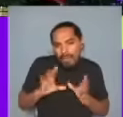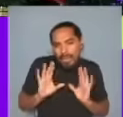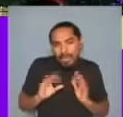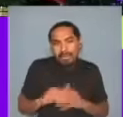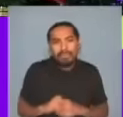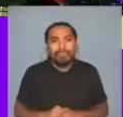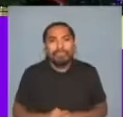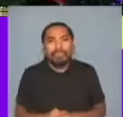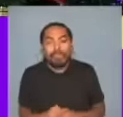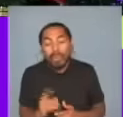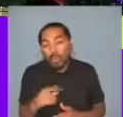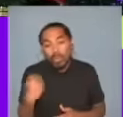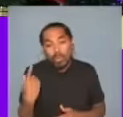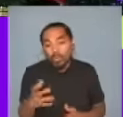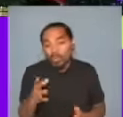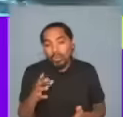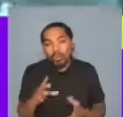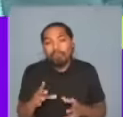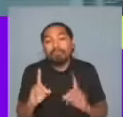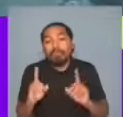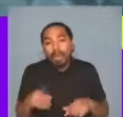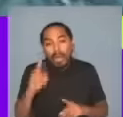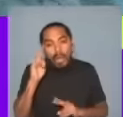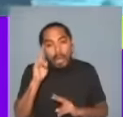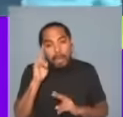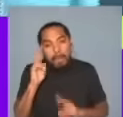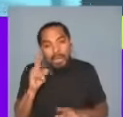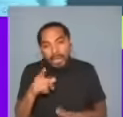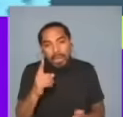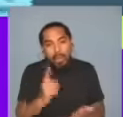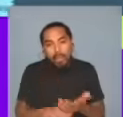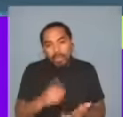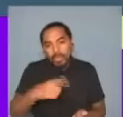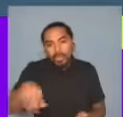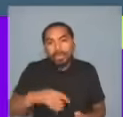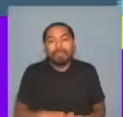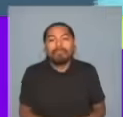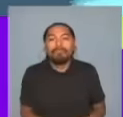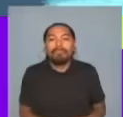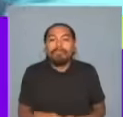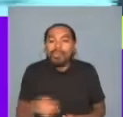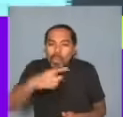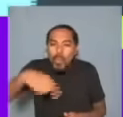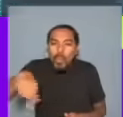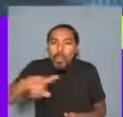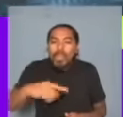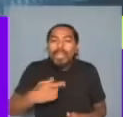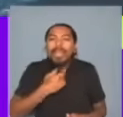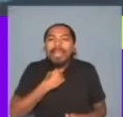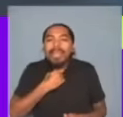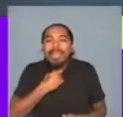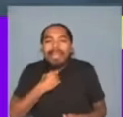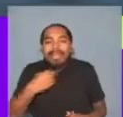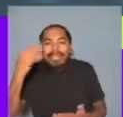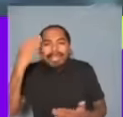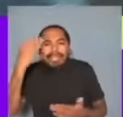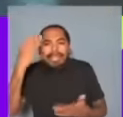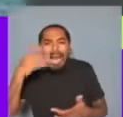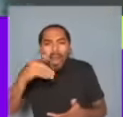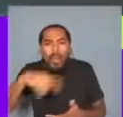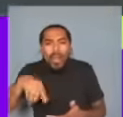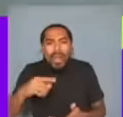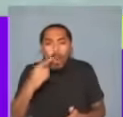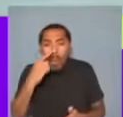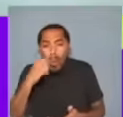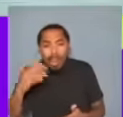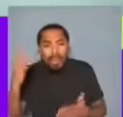todos, debemos respetar esa decisión. Sabemos, toda la gente que lo quiere ir a despedir, darle el último adiós, vamos a informar